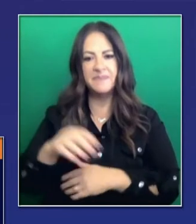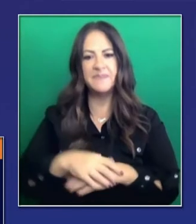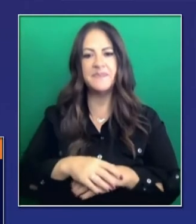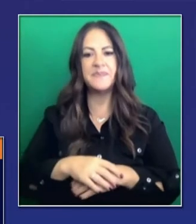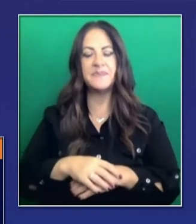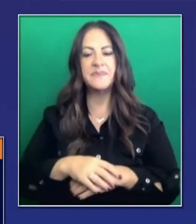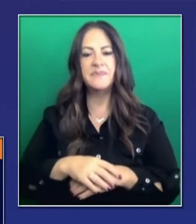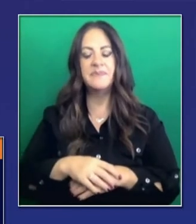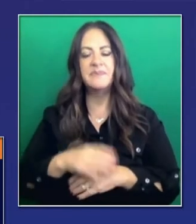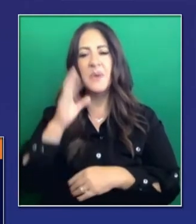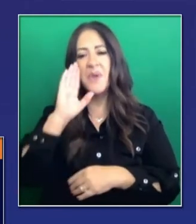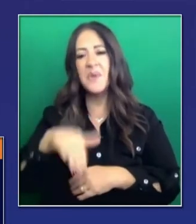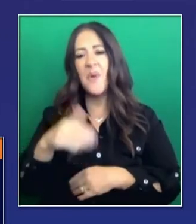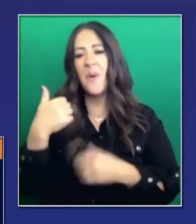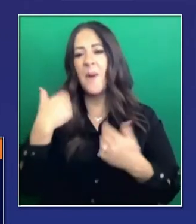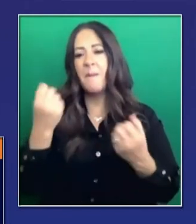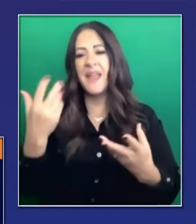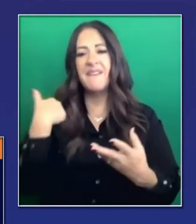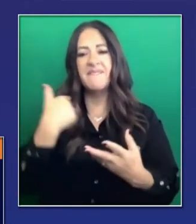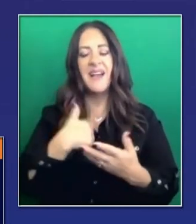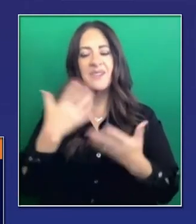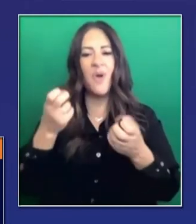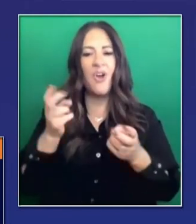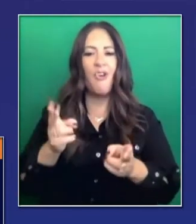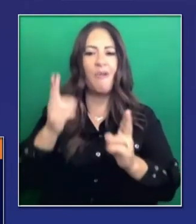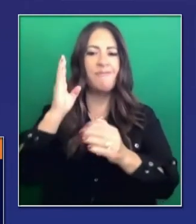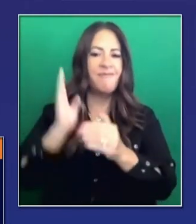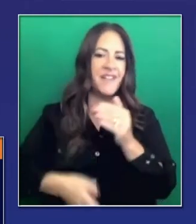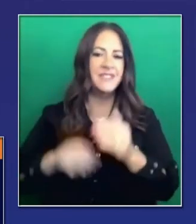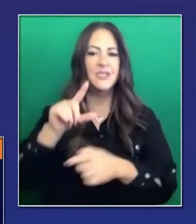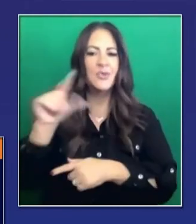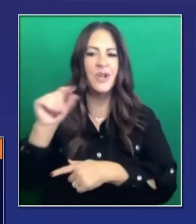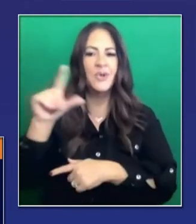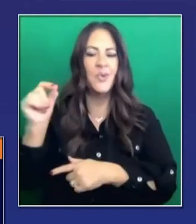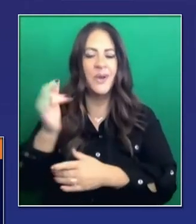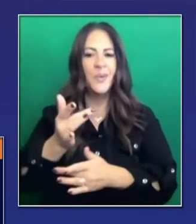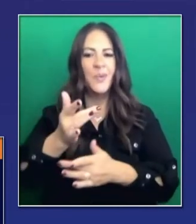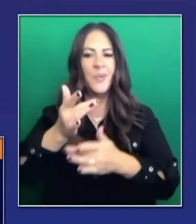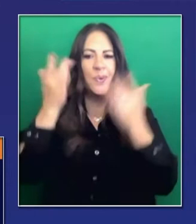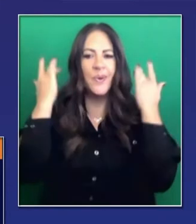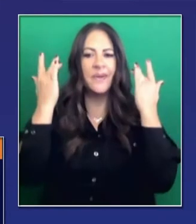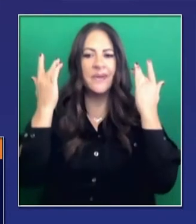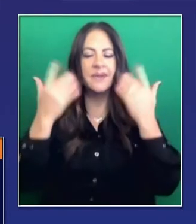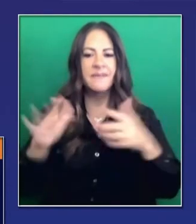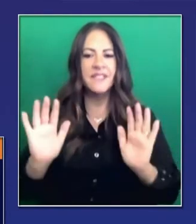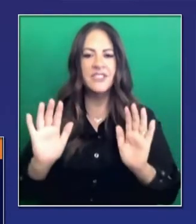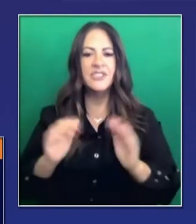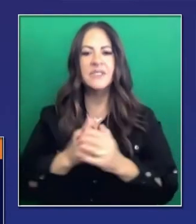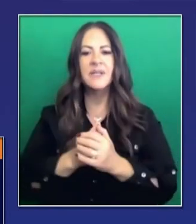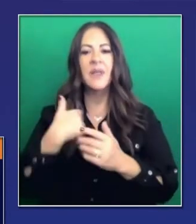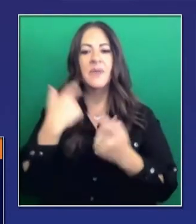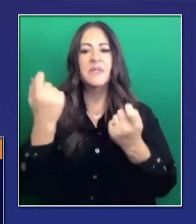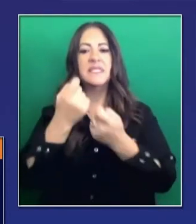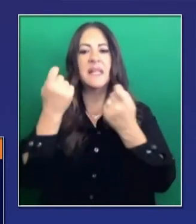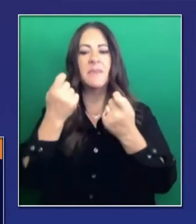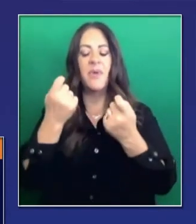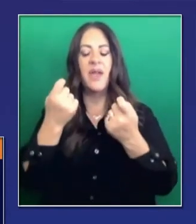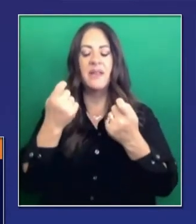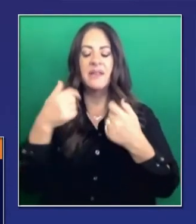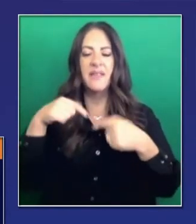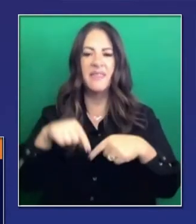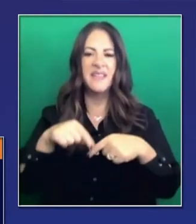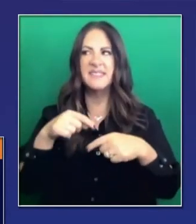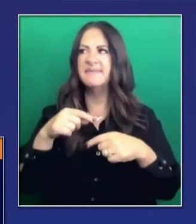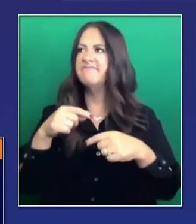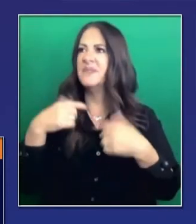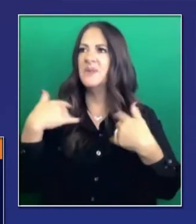queremos cambiar al año nuevo, muchos de nosotros seguramente, y esperemos que podamos hacerlo sin riesgo al celebrar el final de